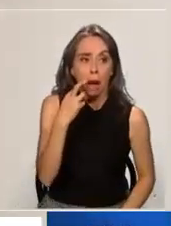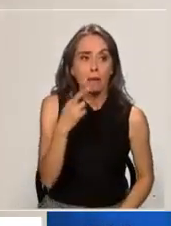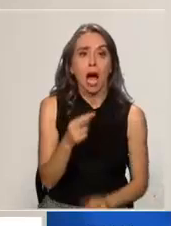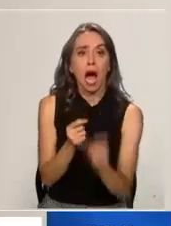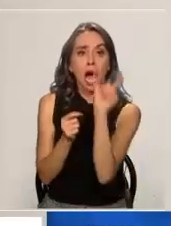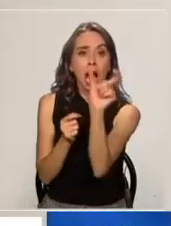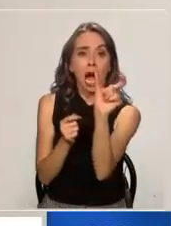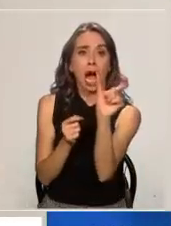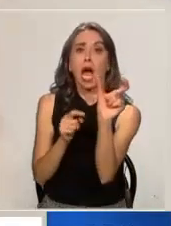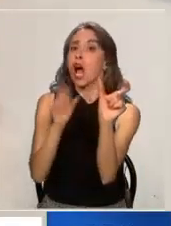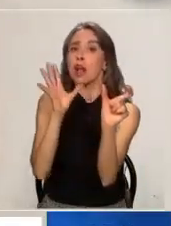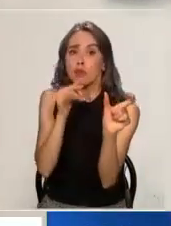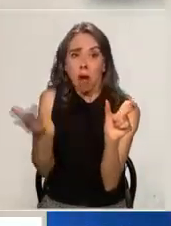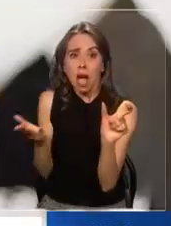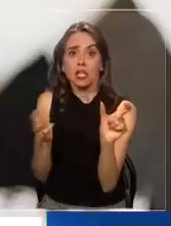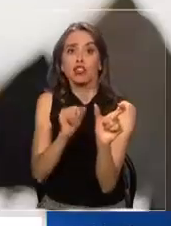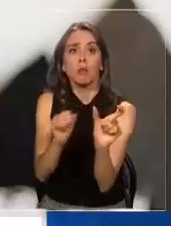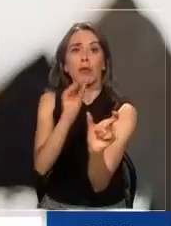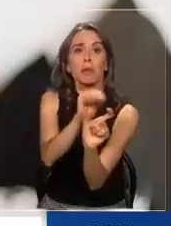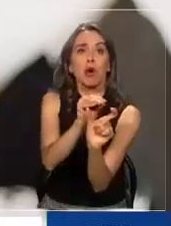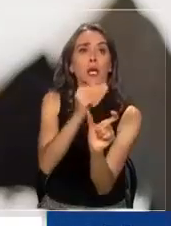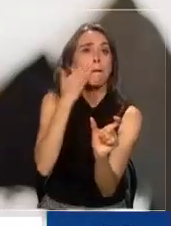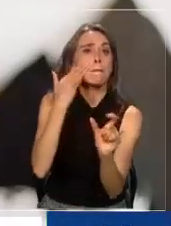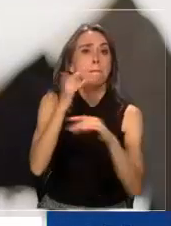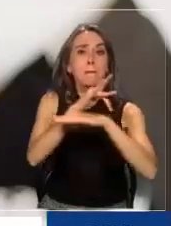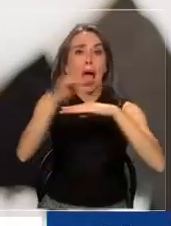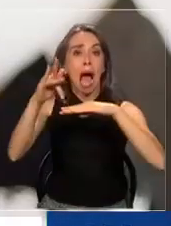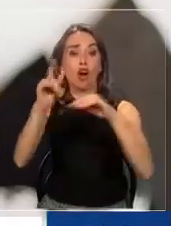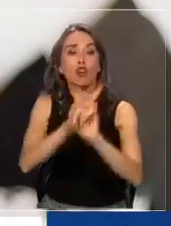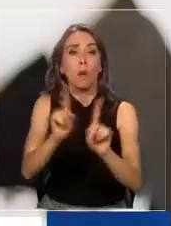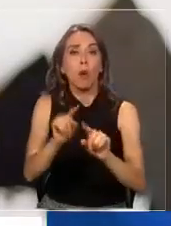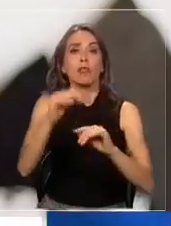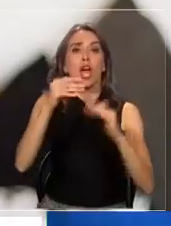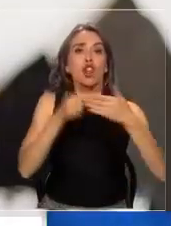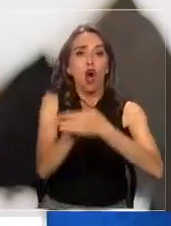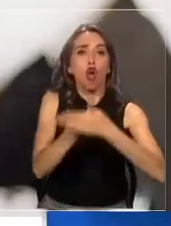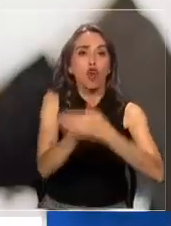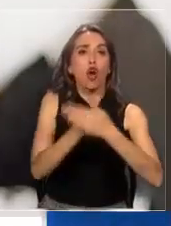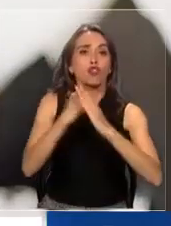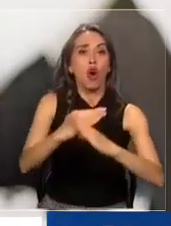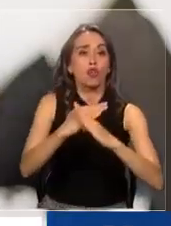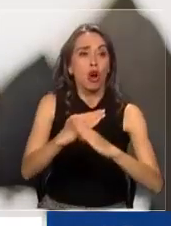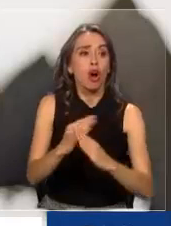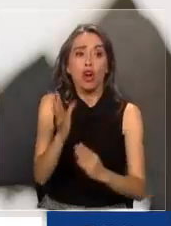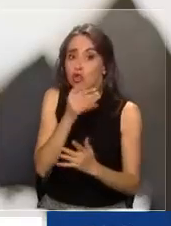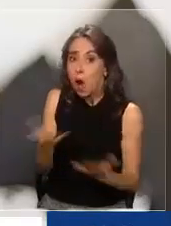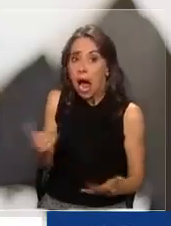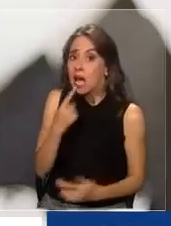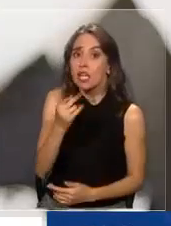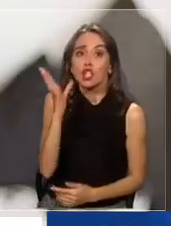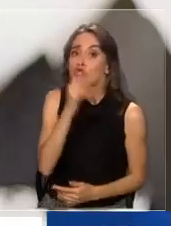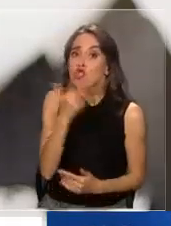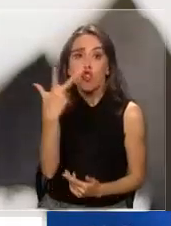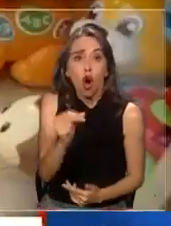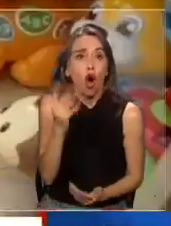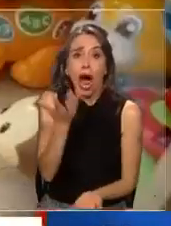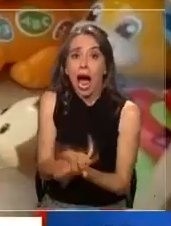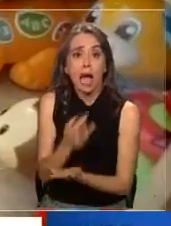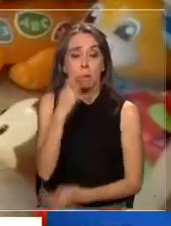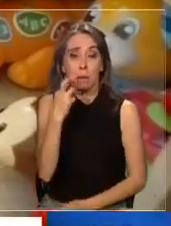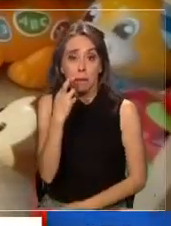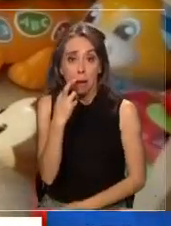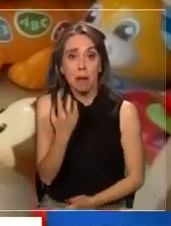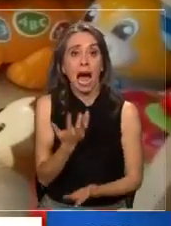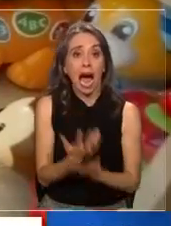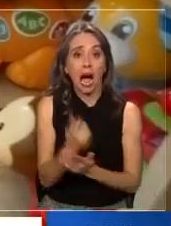ese espacio en blanco. Que no hay papá. Sí, bueno, pero tiene que existir en alguna parte, aunque no se haya hecho cargo. No. No hay papá.